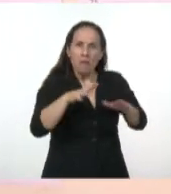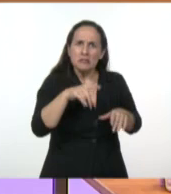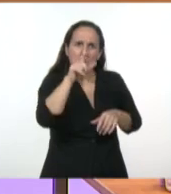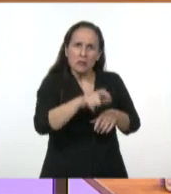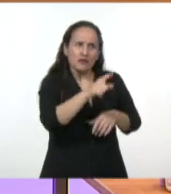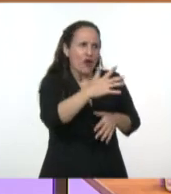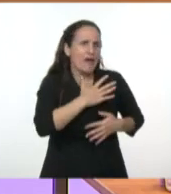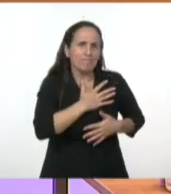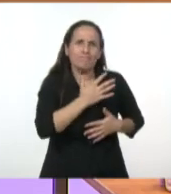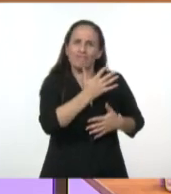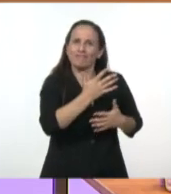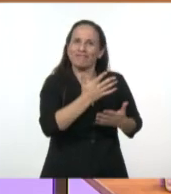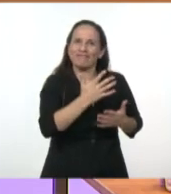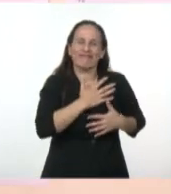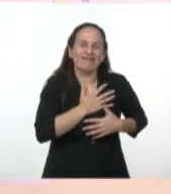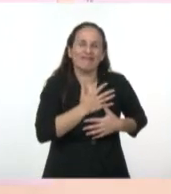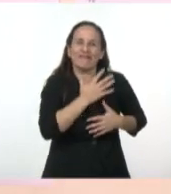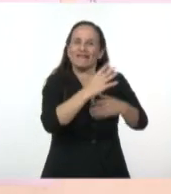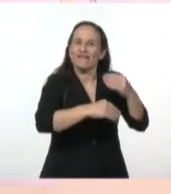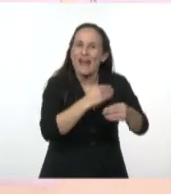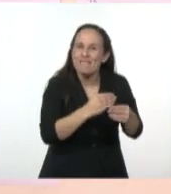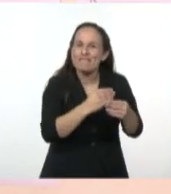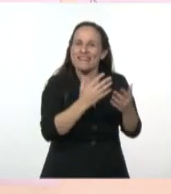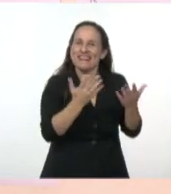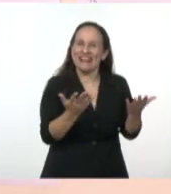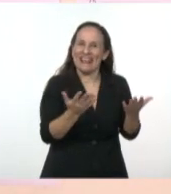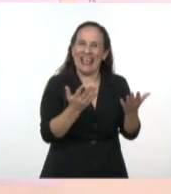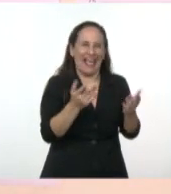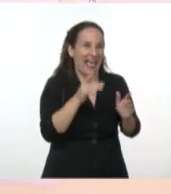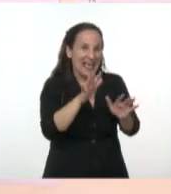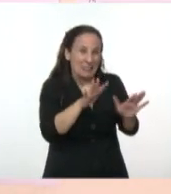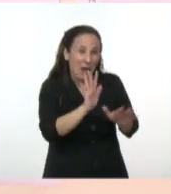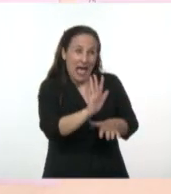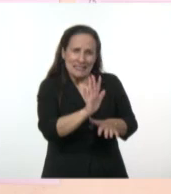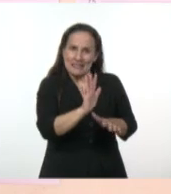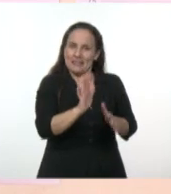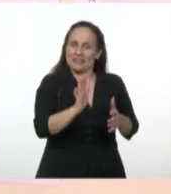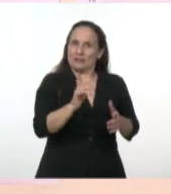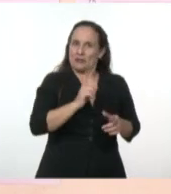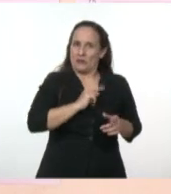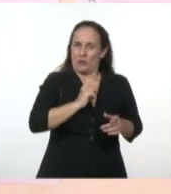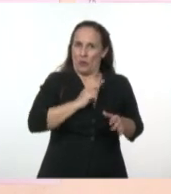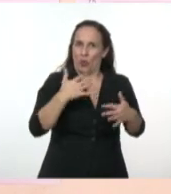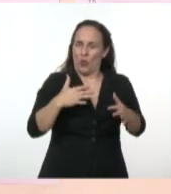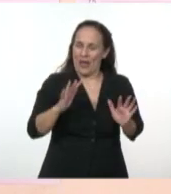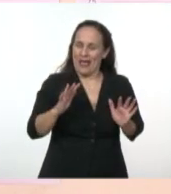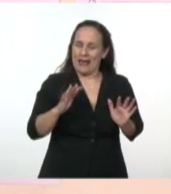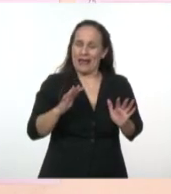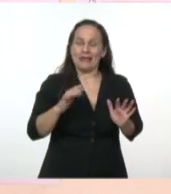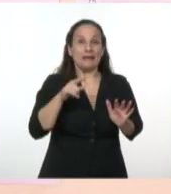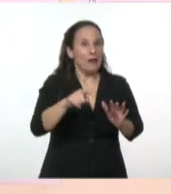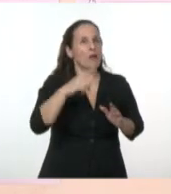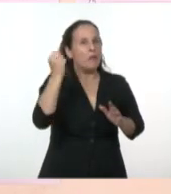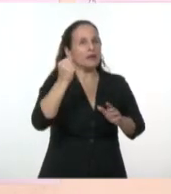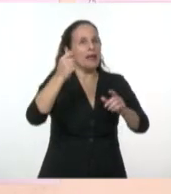nuestras personas que nos dan afecto, nuestra familia. Eso es como lo más doloroso y lo que hay que intentar mostrar y